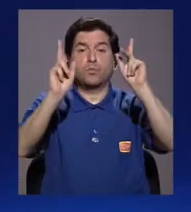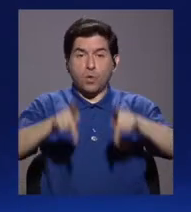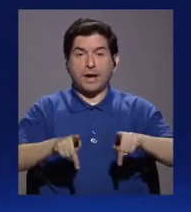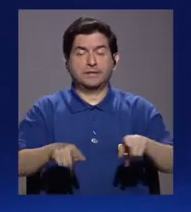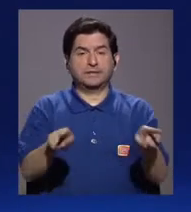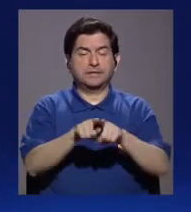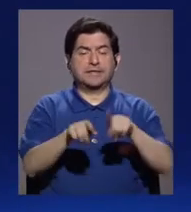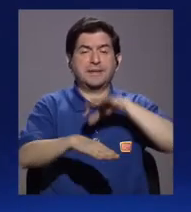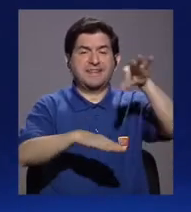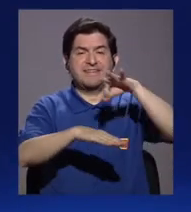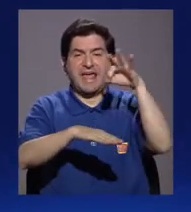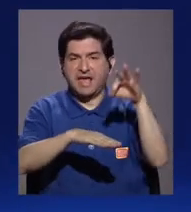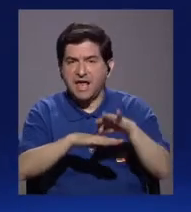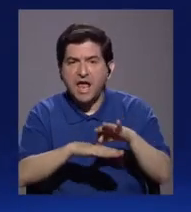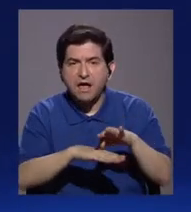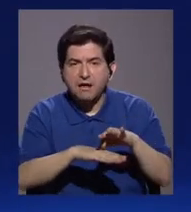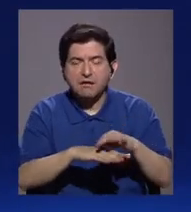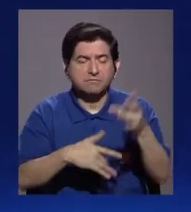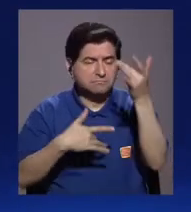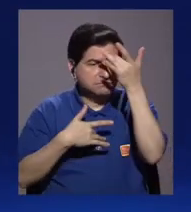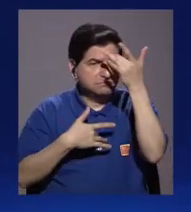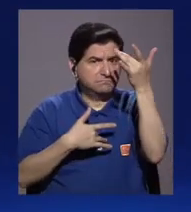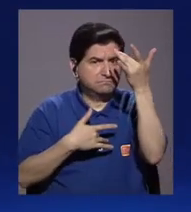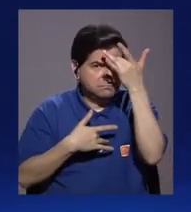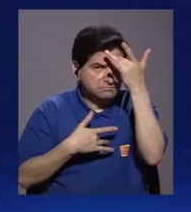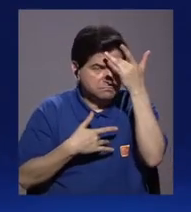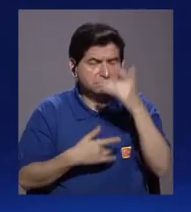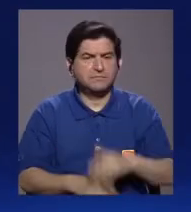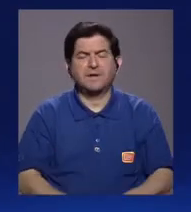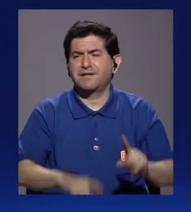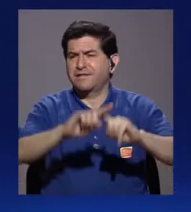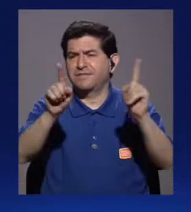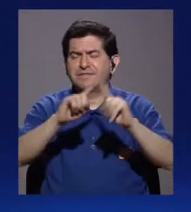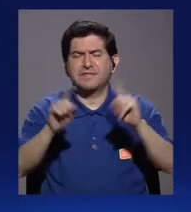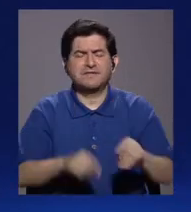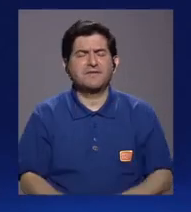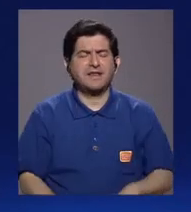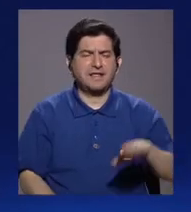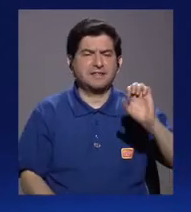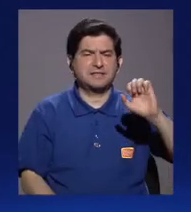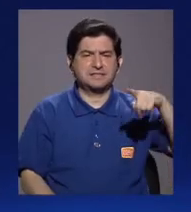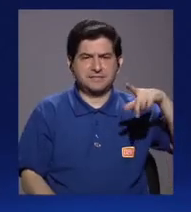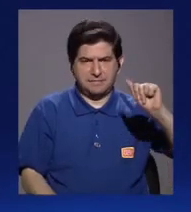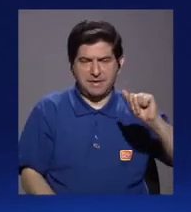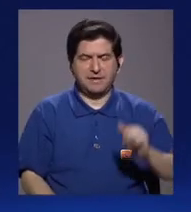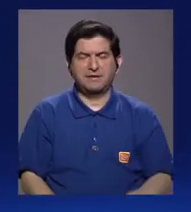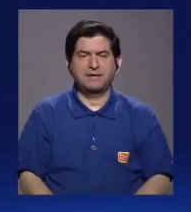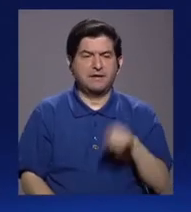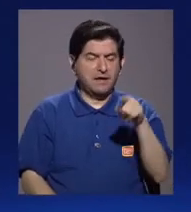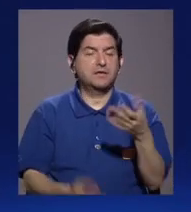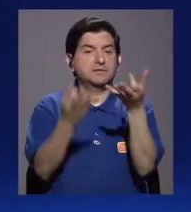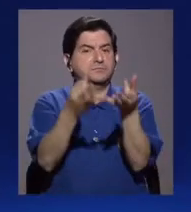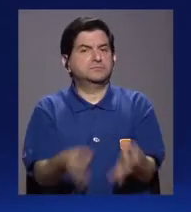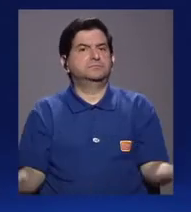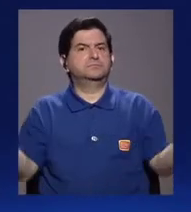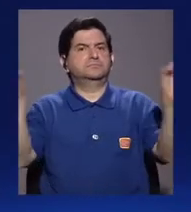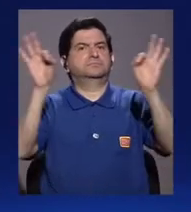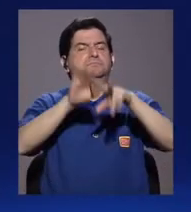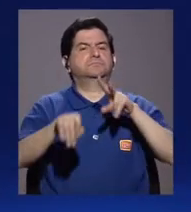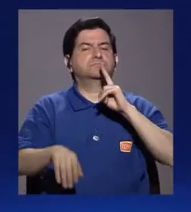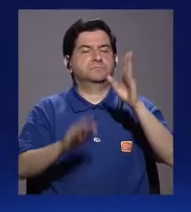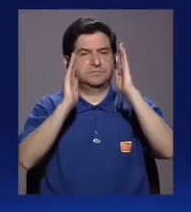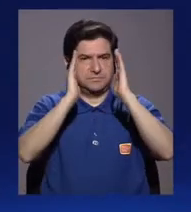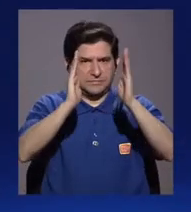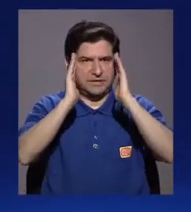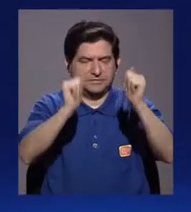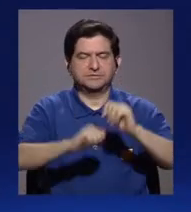este programa que tienen aquí yo cree es un programa excepcional porque ahora se puede considerar cosas que antes no